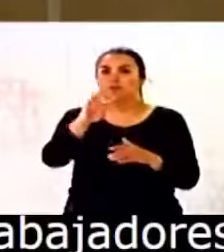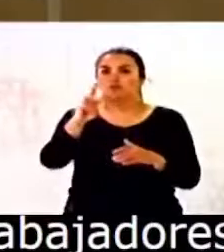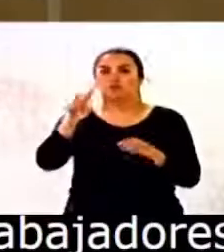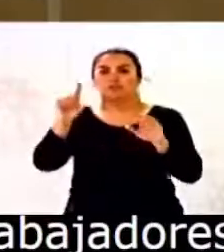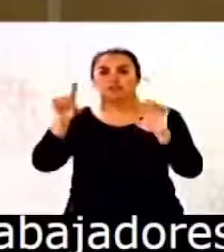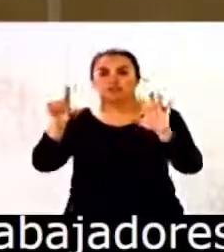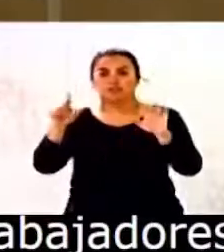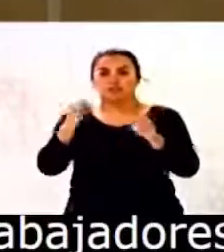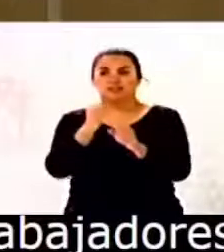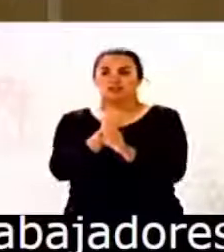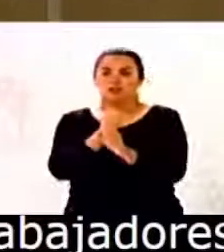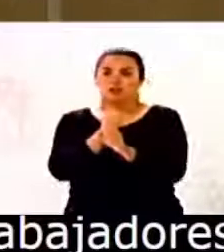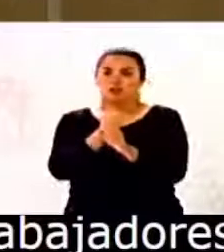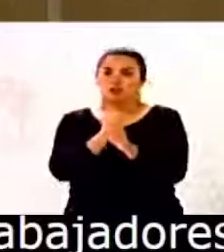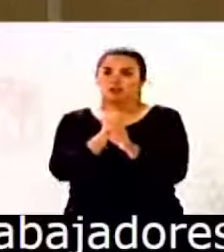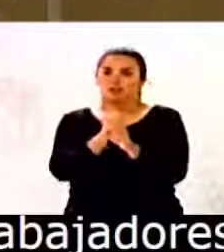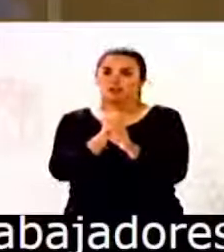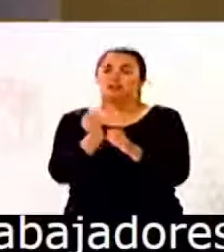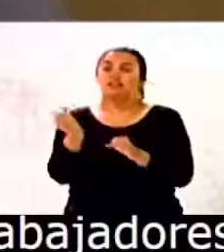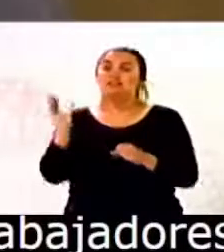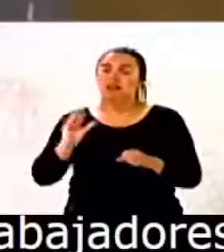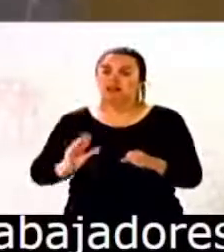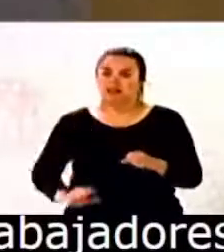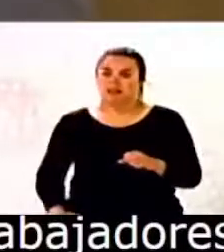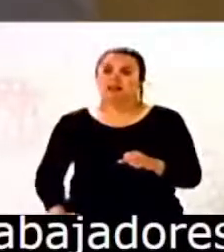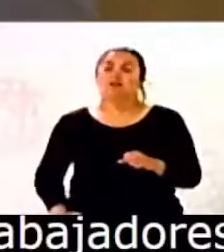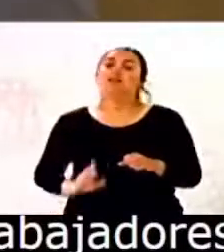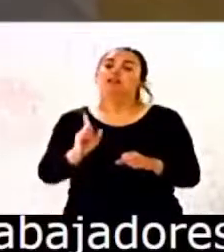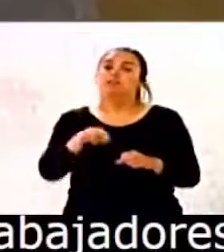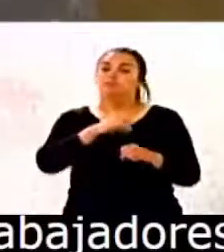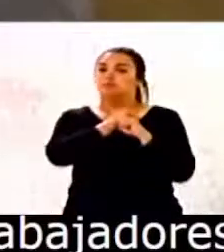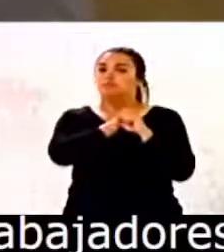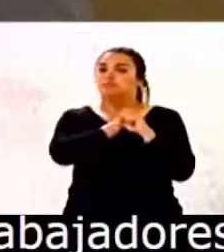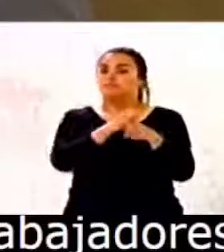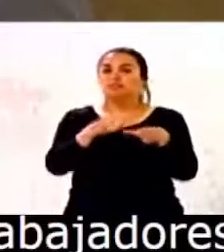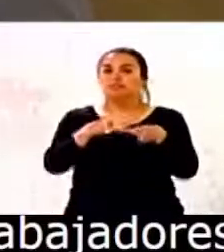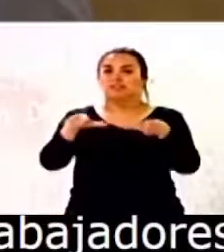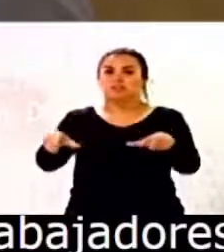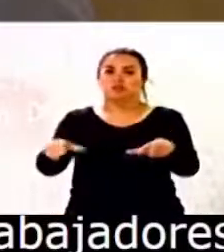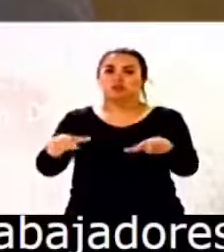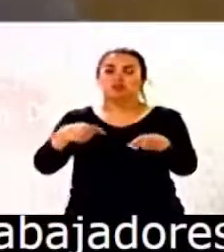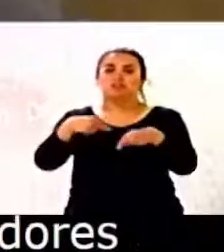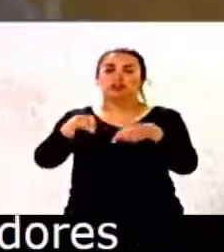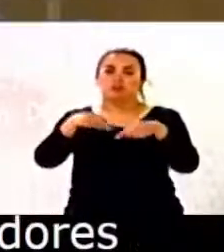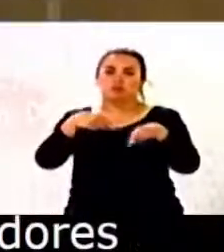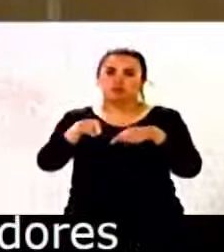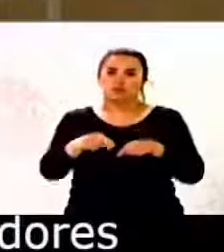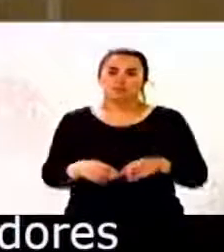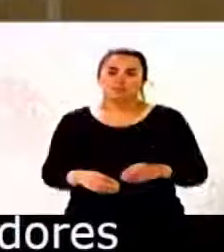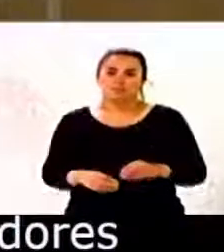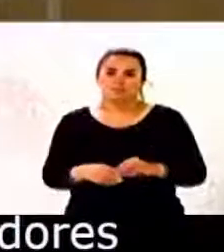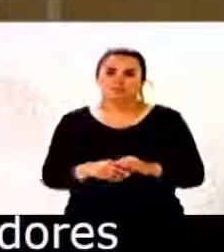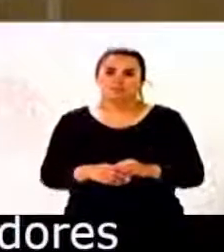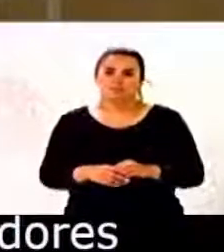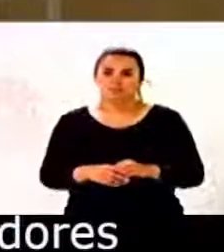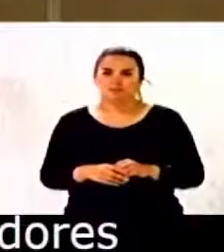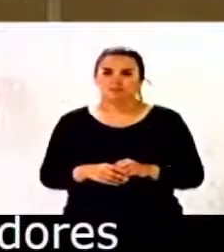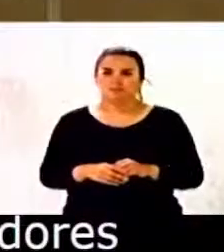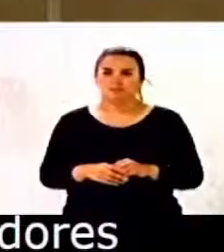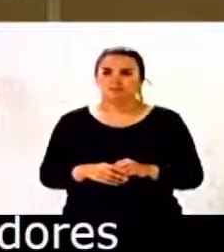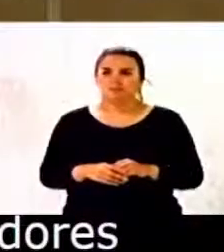5.436 trabajadores asalariados que también dependen del sector del transporte. La medida